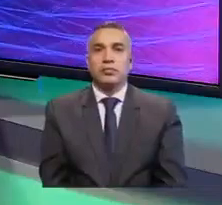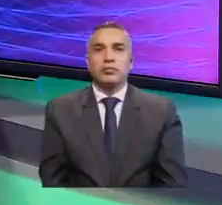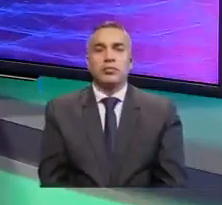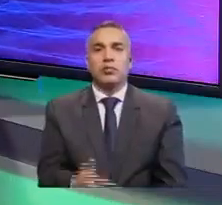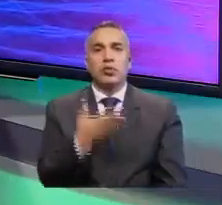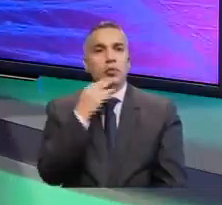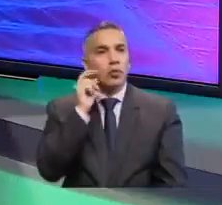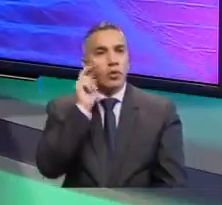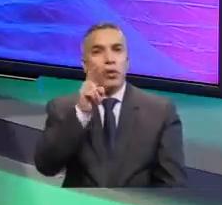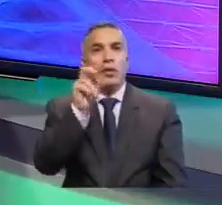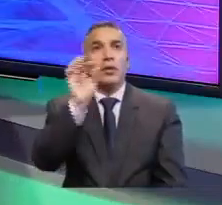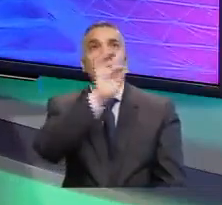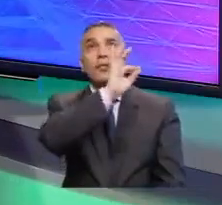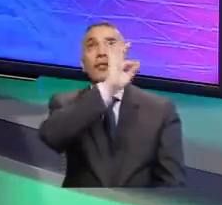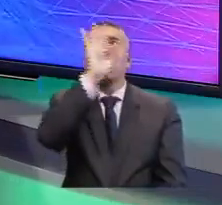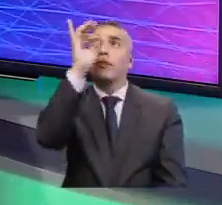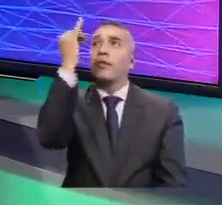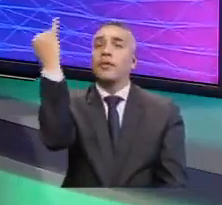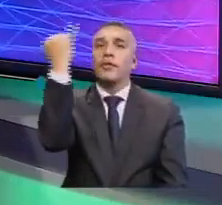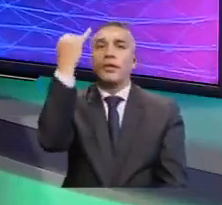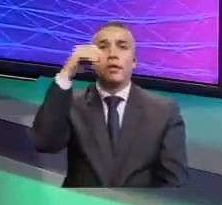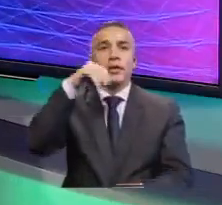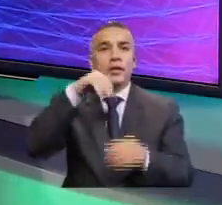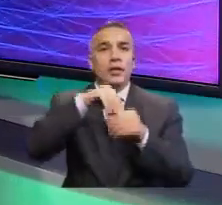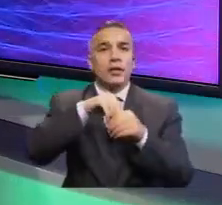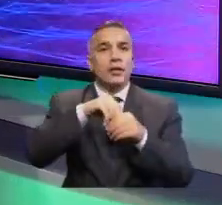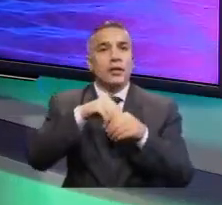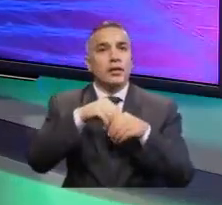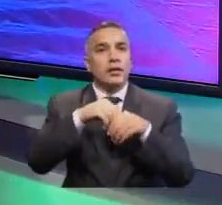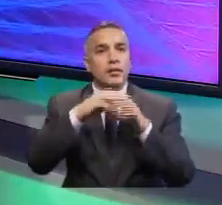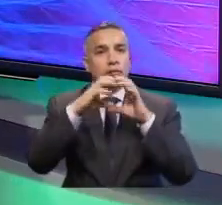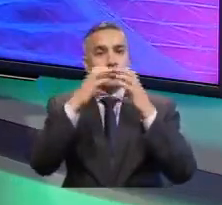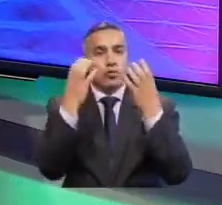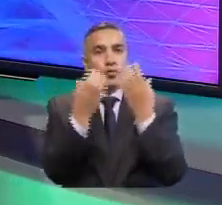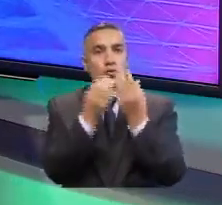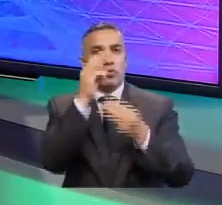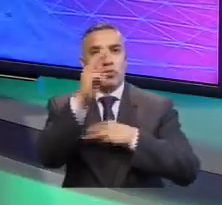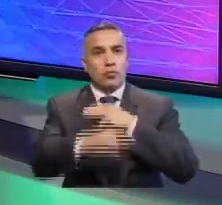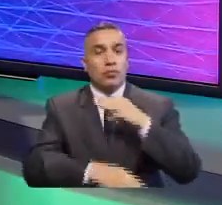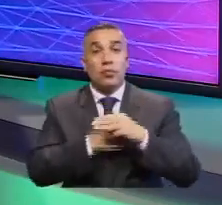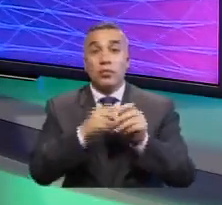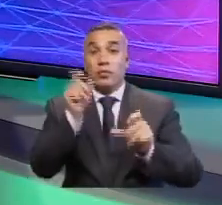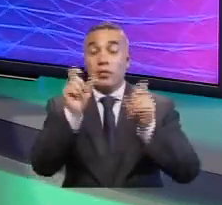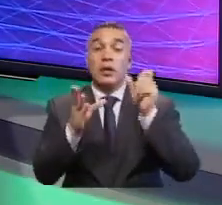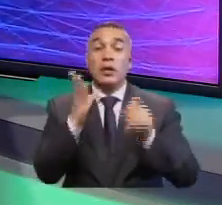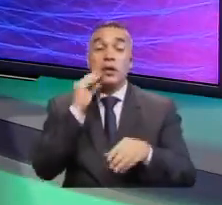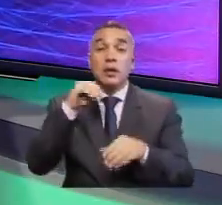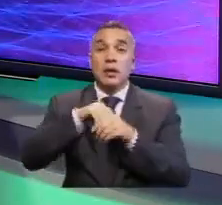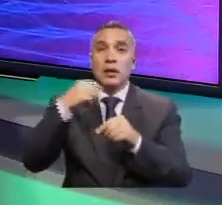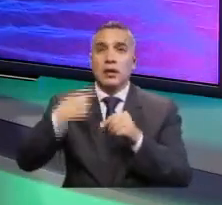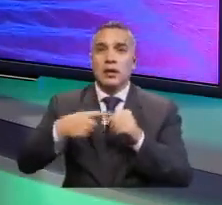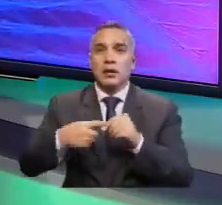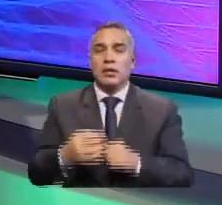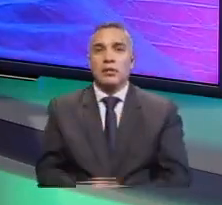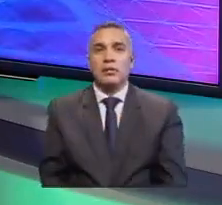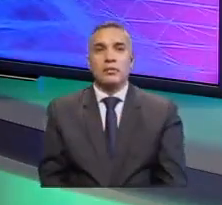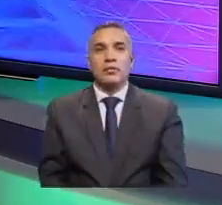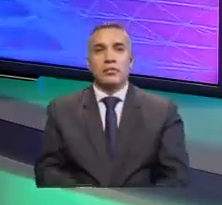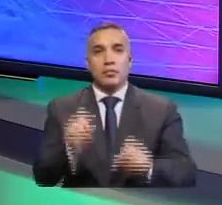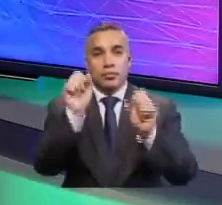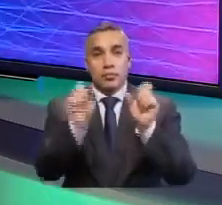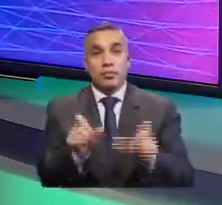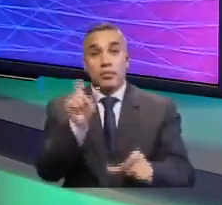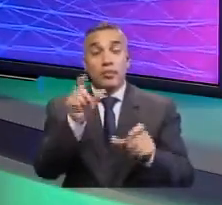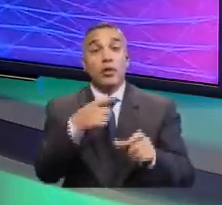¿Cómo ver el paso del cometa verde por la órbita terrestre? Pues el Observatorio Astronómico de Quito abrirá sus puertas para que los amantes